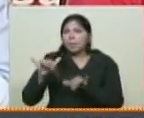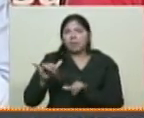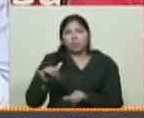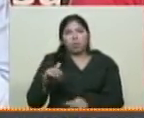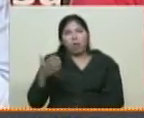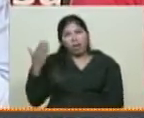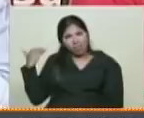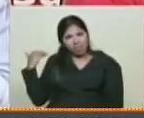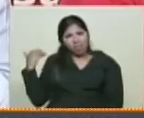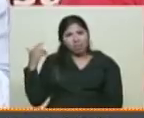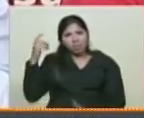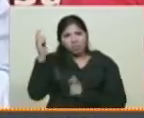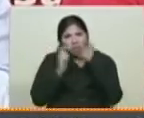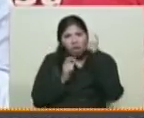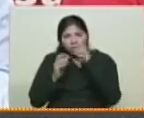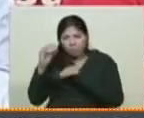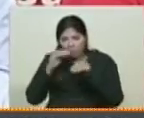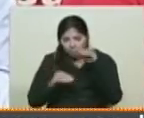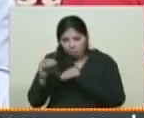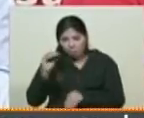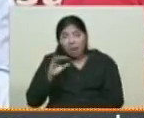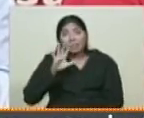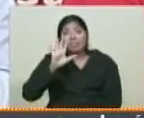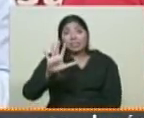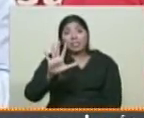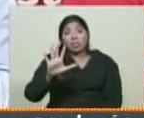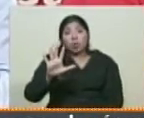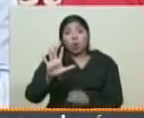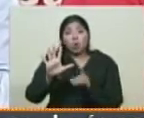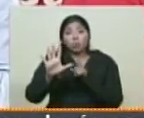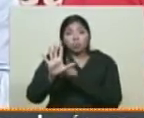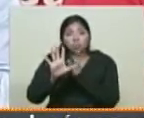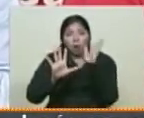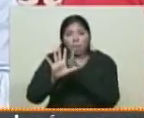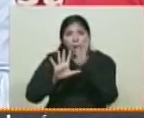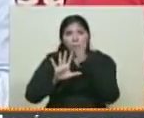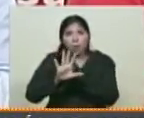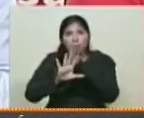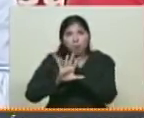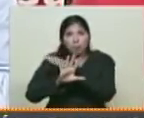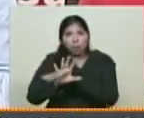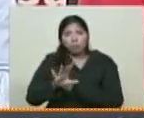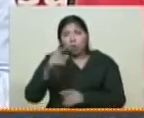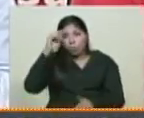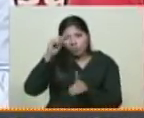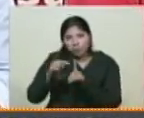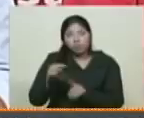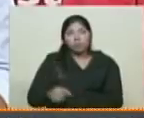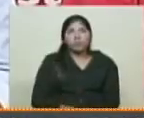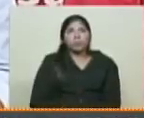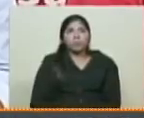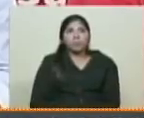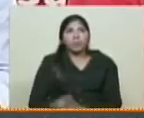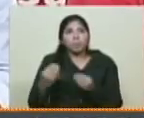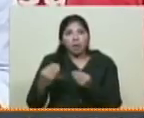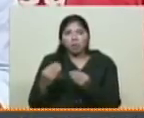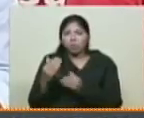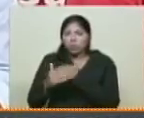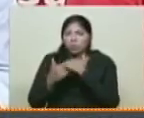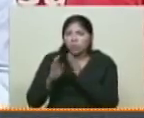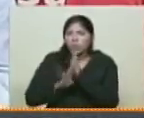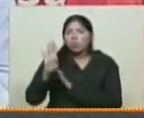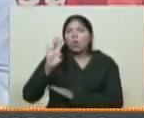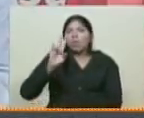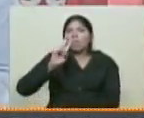comandante Hugo Chávez en sus 5 objetivos históricos en esta etapa también para la patria, para la construcción de esa